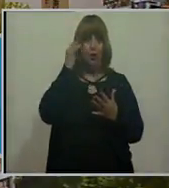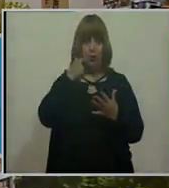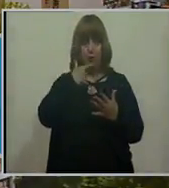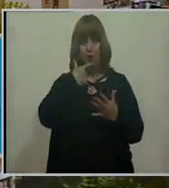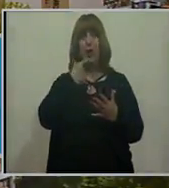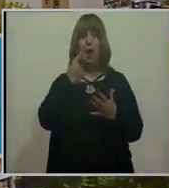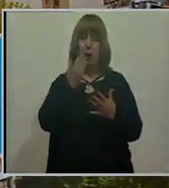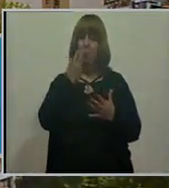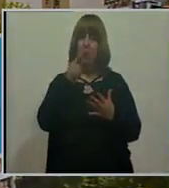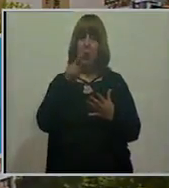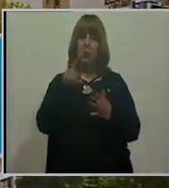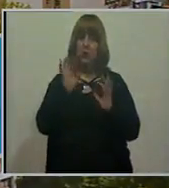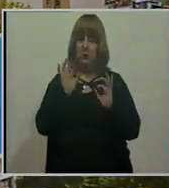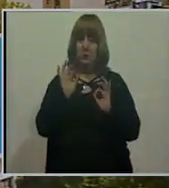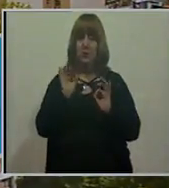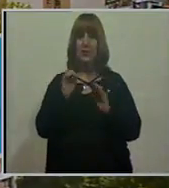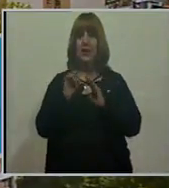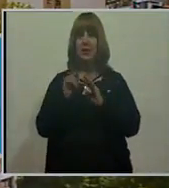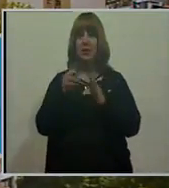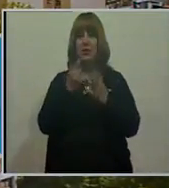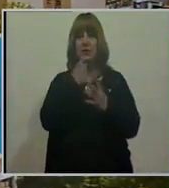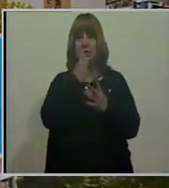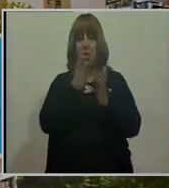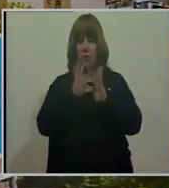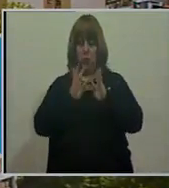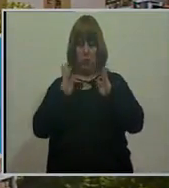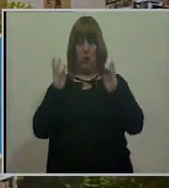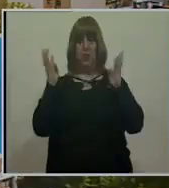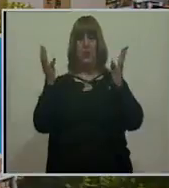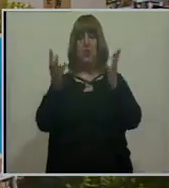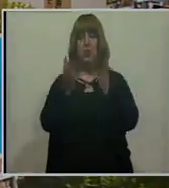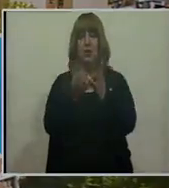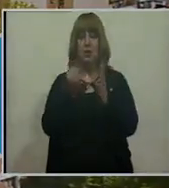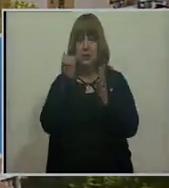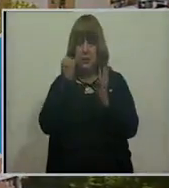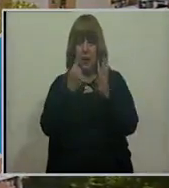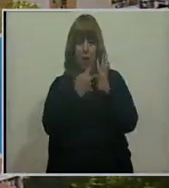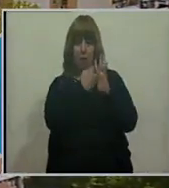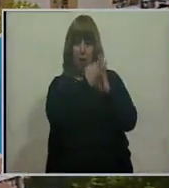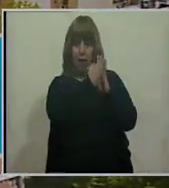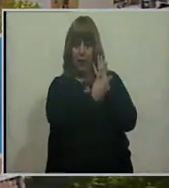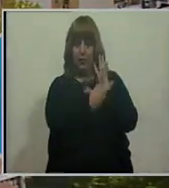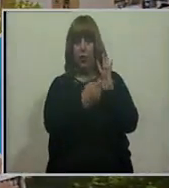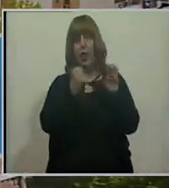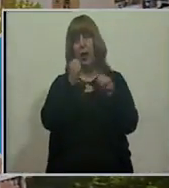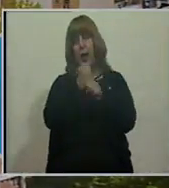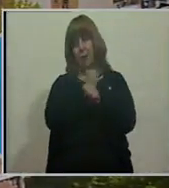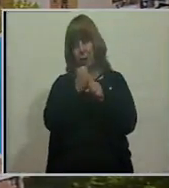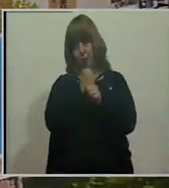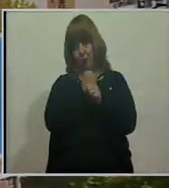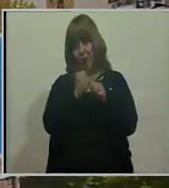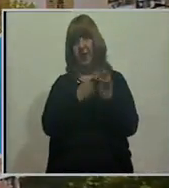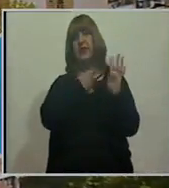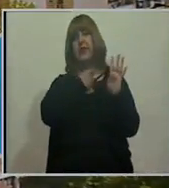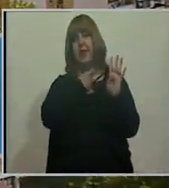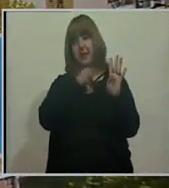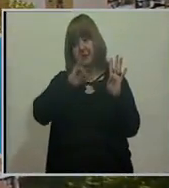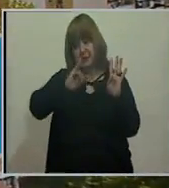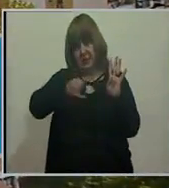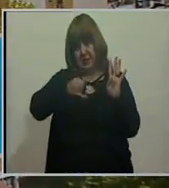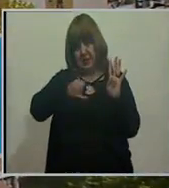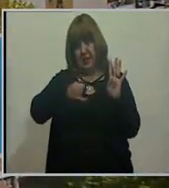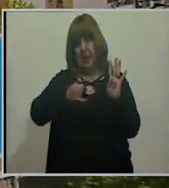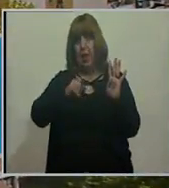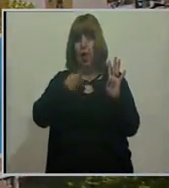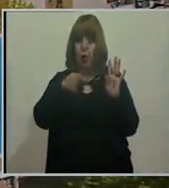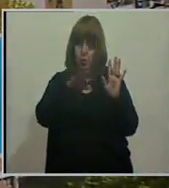implementación, este cierre perimetral que se establece en 4 plazas por el momento de Capital, ¿sí? Lo cierto es que están